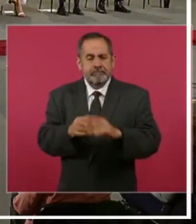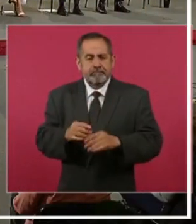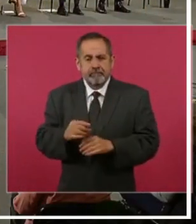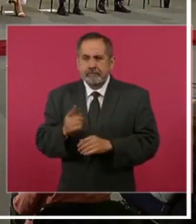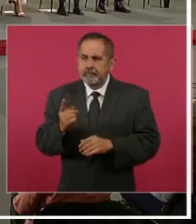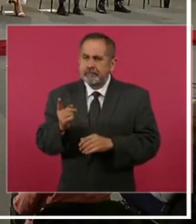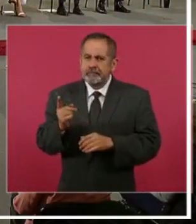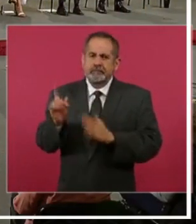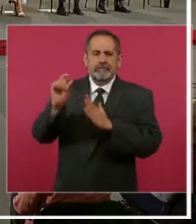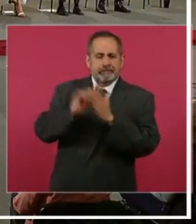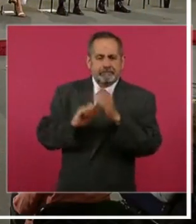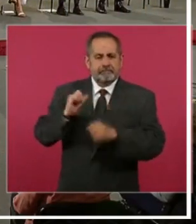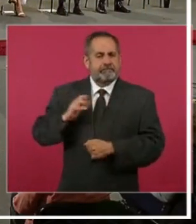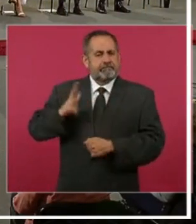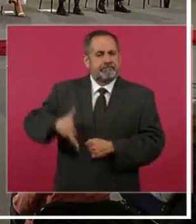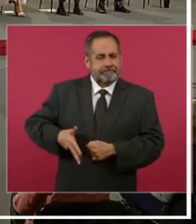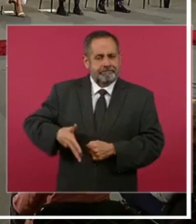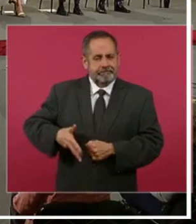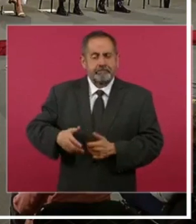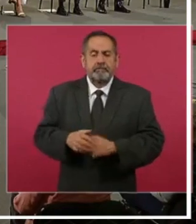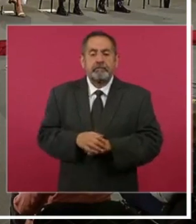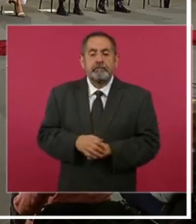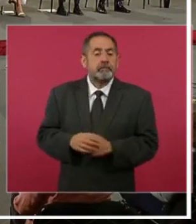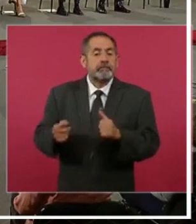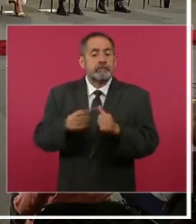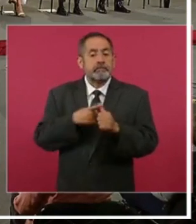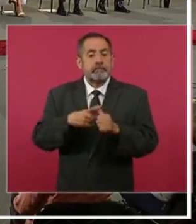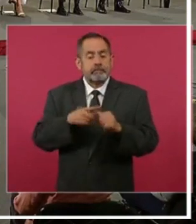orgullo. Y vamos con la primera.